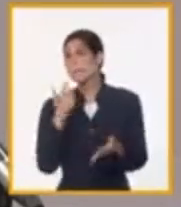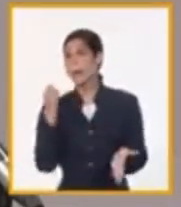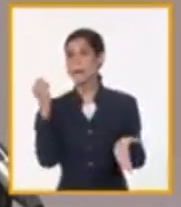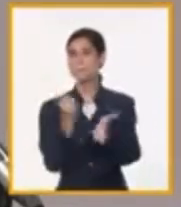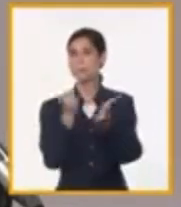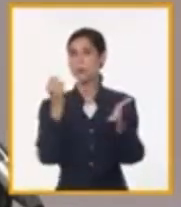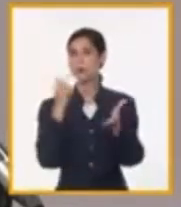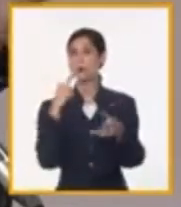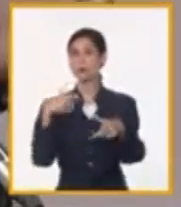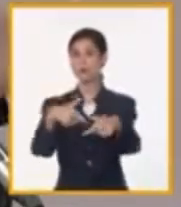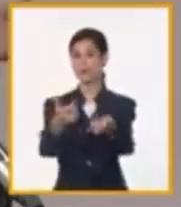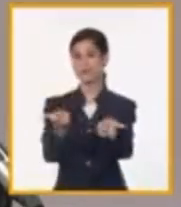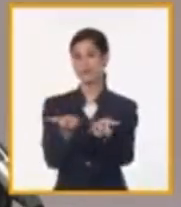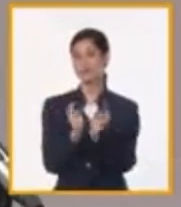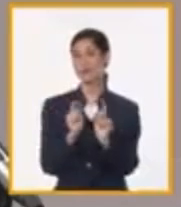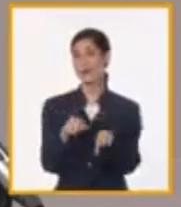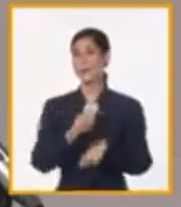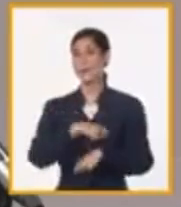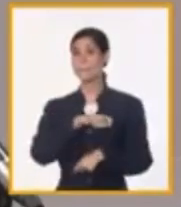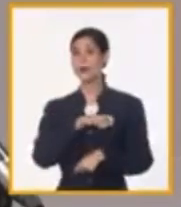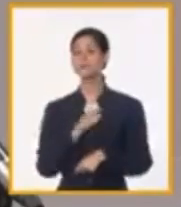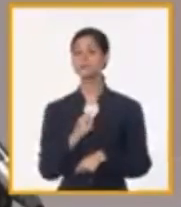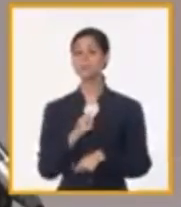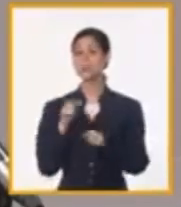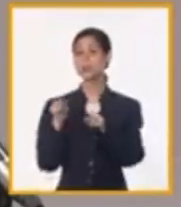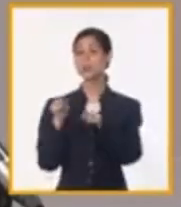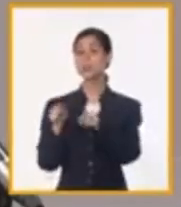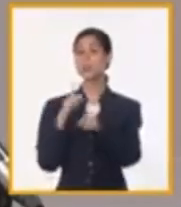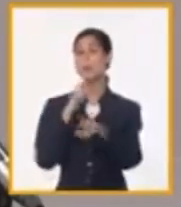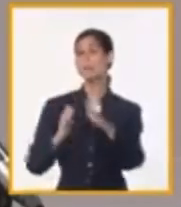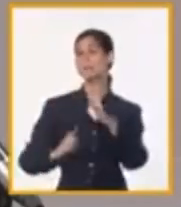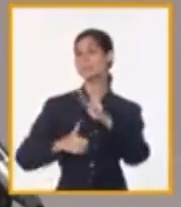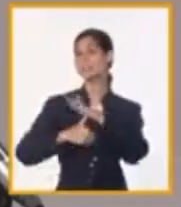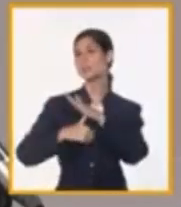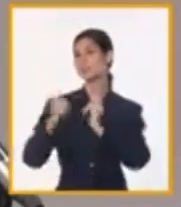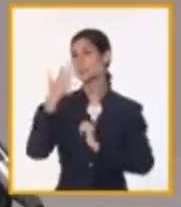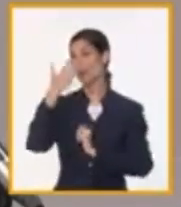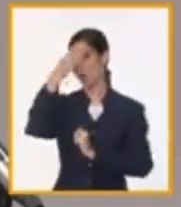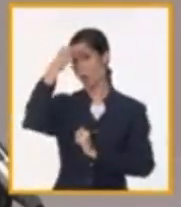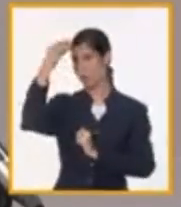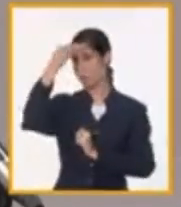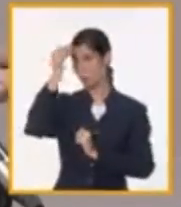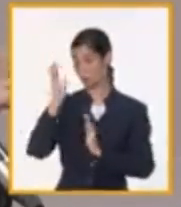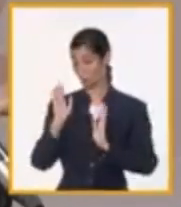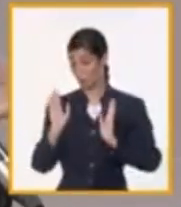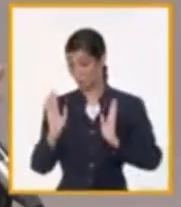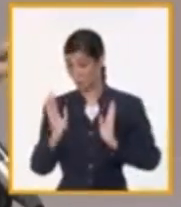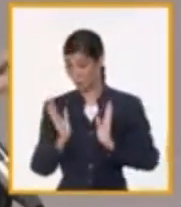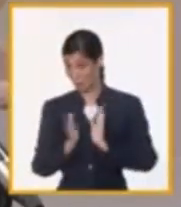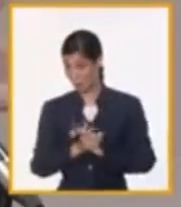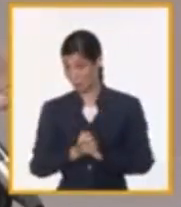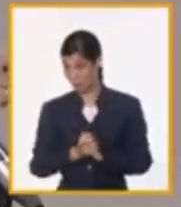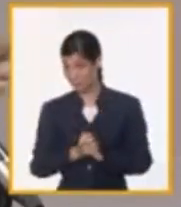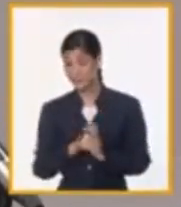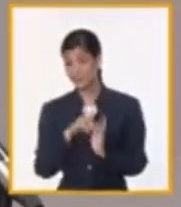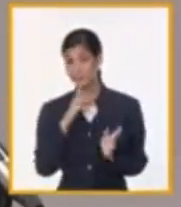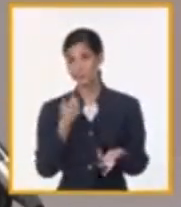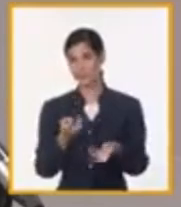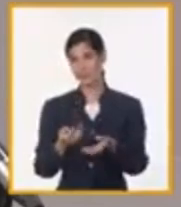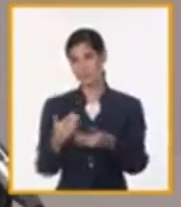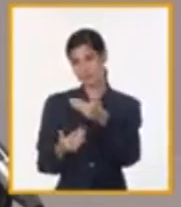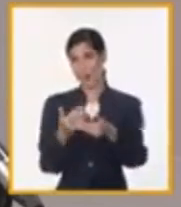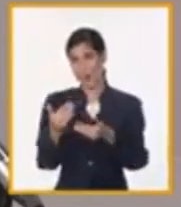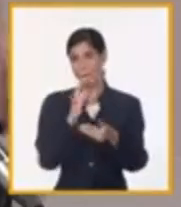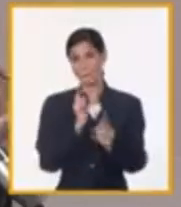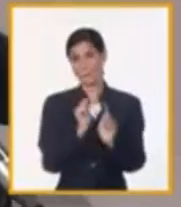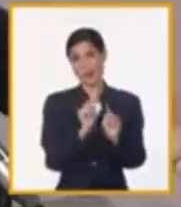español que lo lo nombran como presidente electo de de la República bolivariana y entonces en lo que si es una jugada